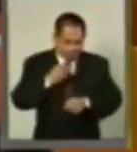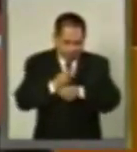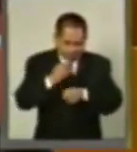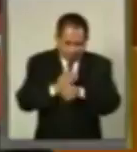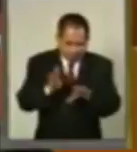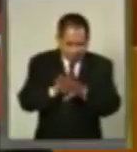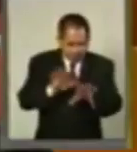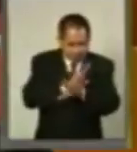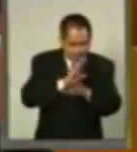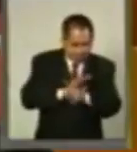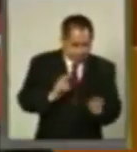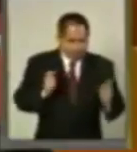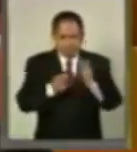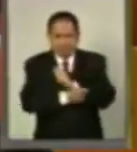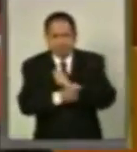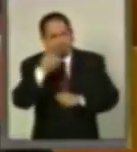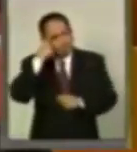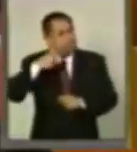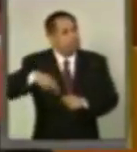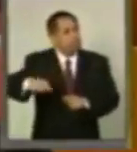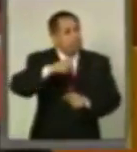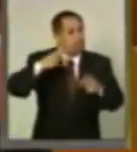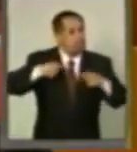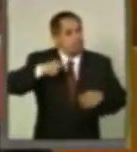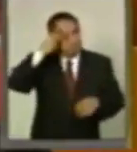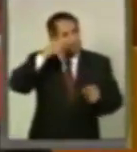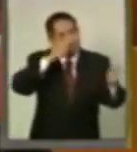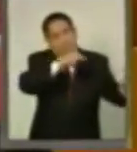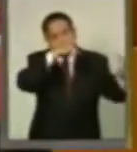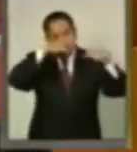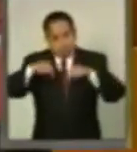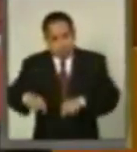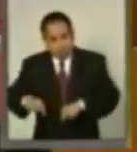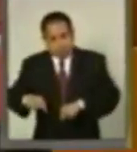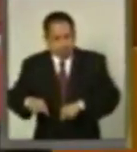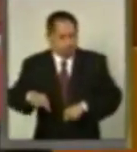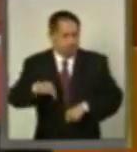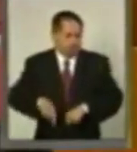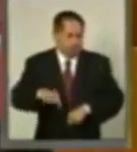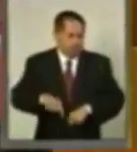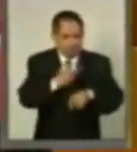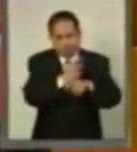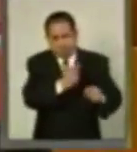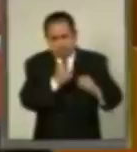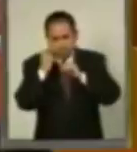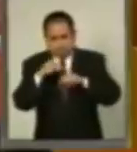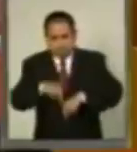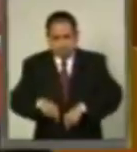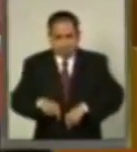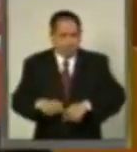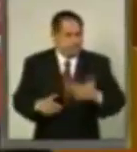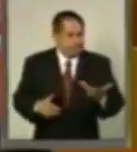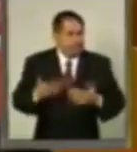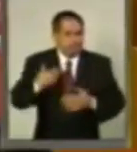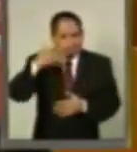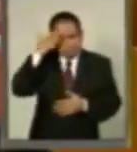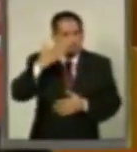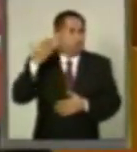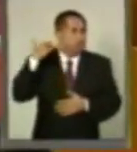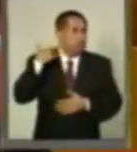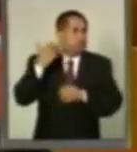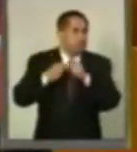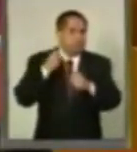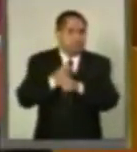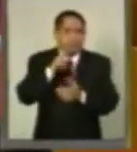óptimas para que el retorno de estos mexicanos que son deportados de Estados Unidos. Sabemos que desde el